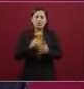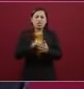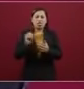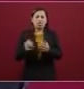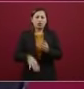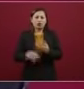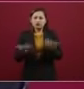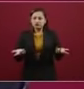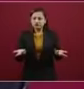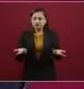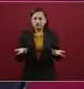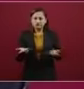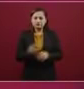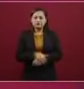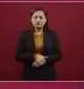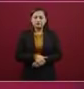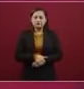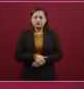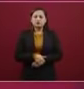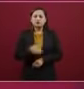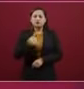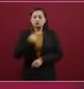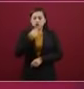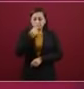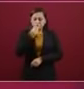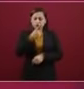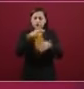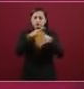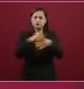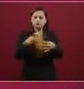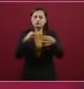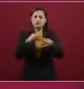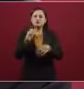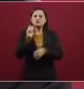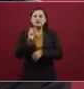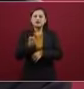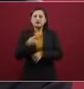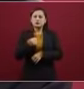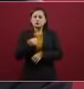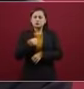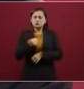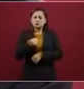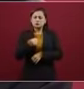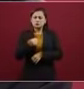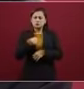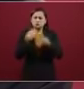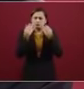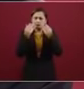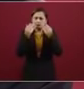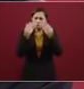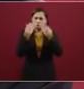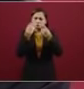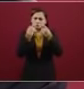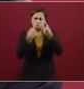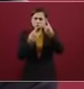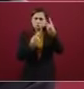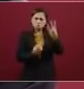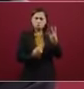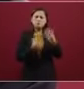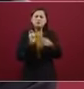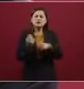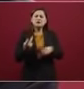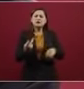Dije que tengo testimonios de que en Tlatelolco,